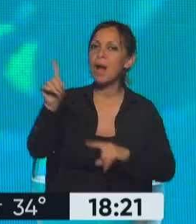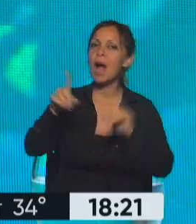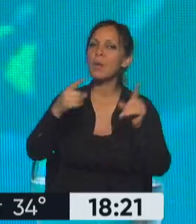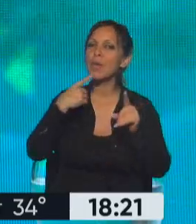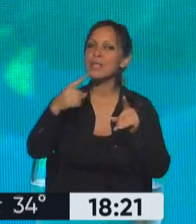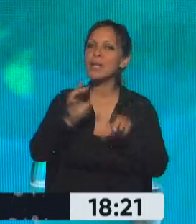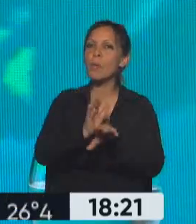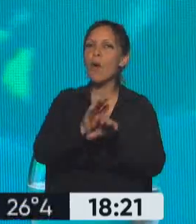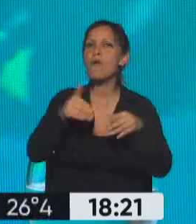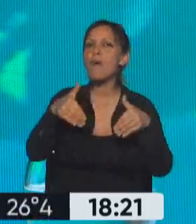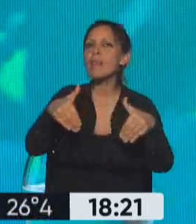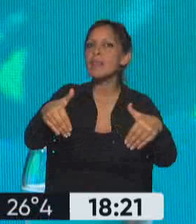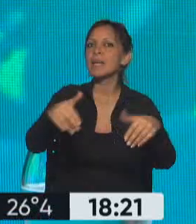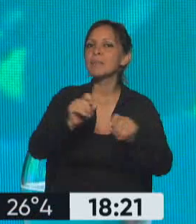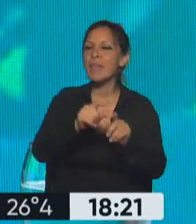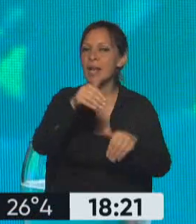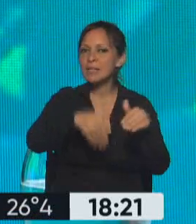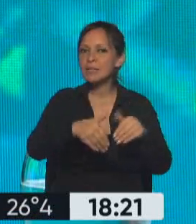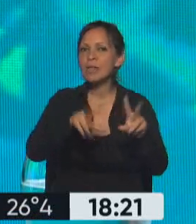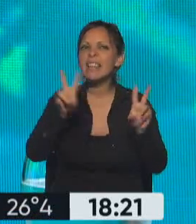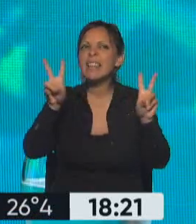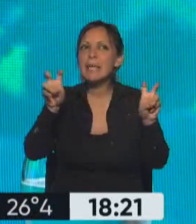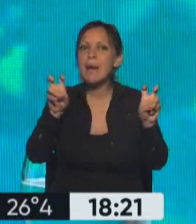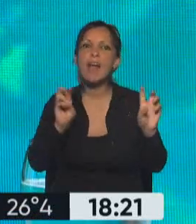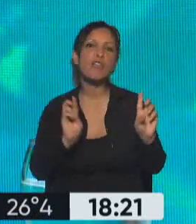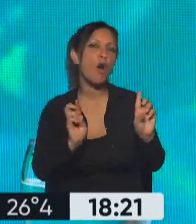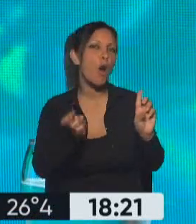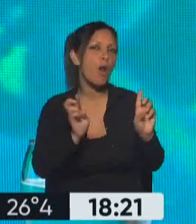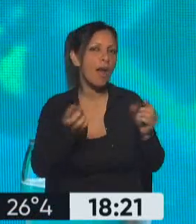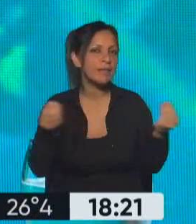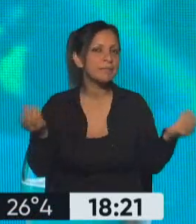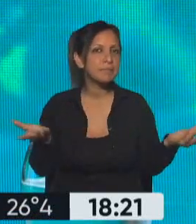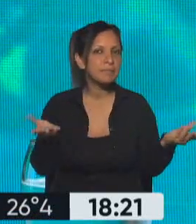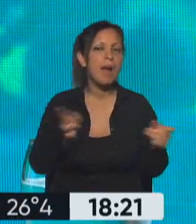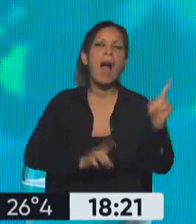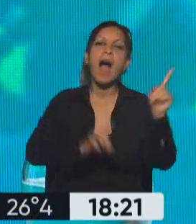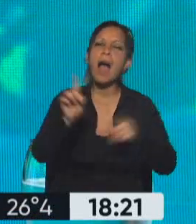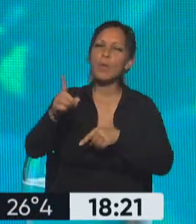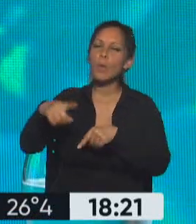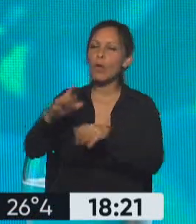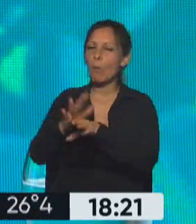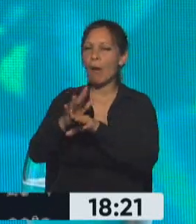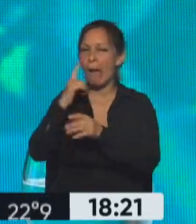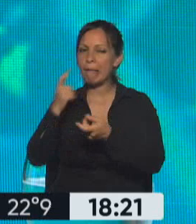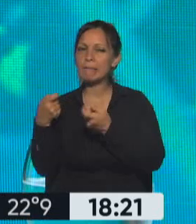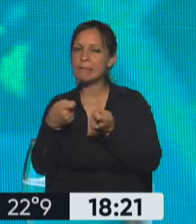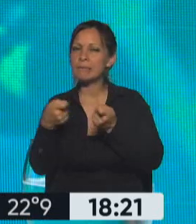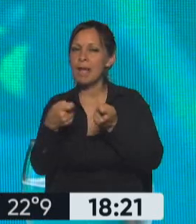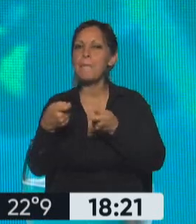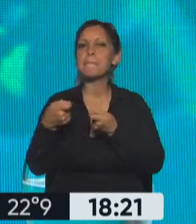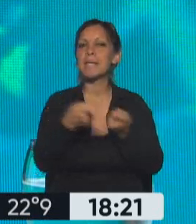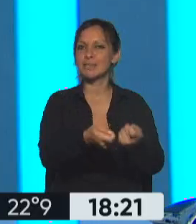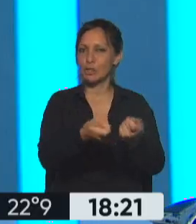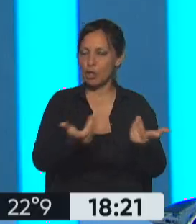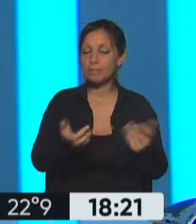que no es nuevo, cada tanto ocurre, con el tema dólar. Y ha habido sectores que han trabajado claramente para generar miedo y para generar una presión también sobre la moneda. Sí, parece